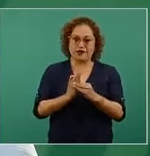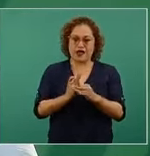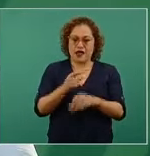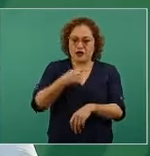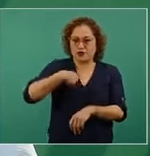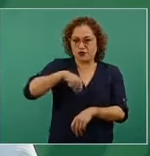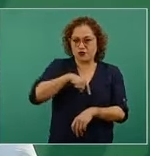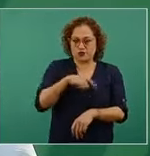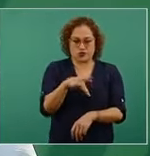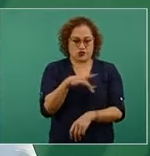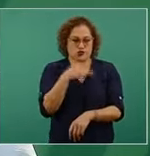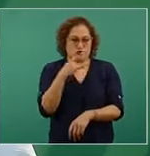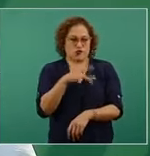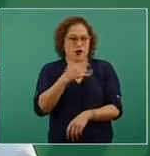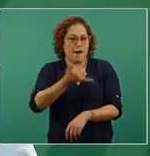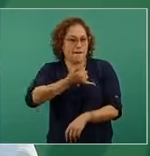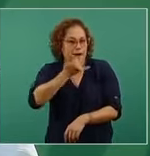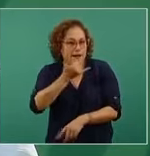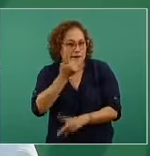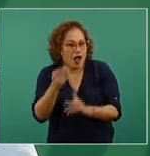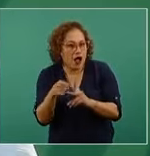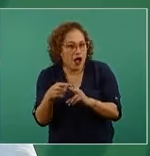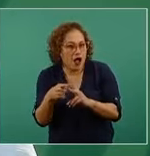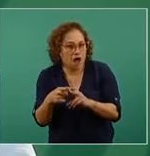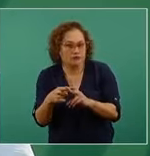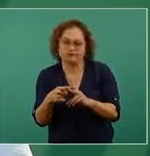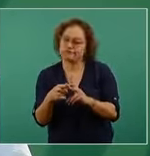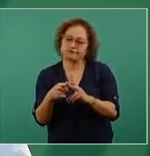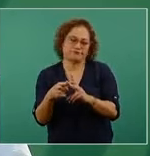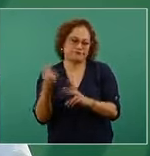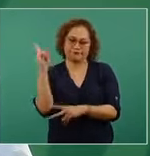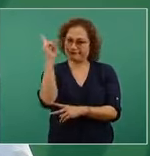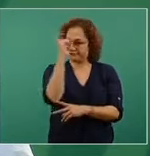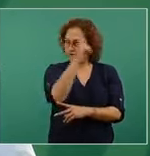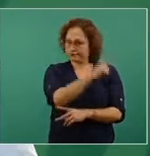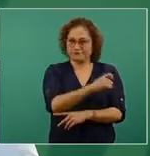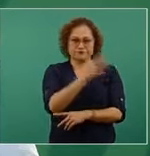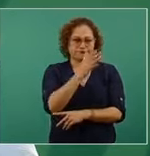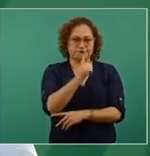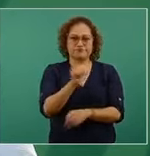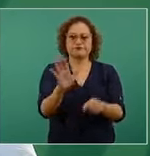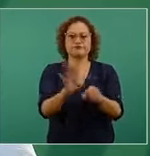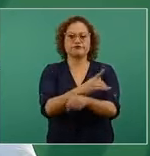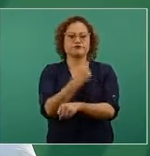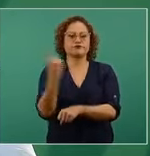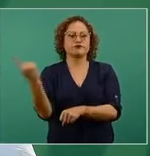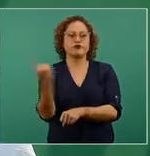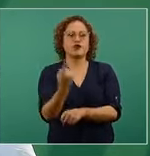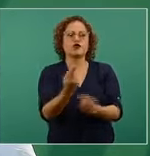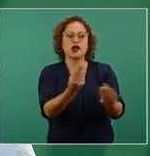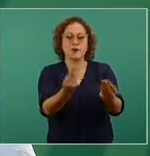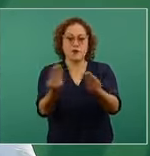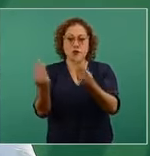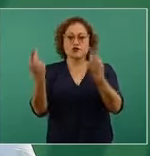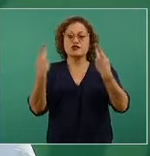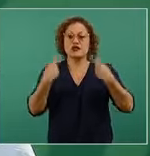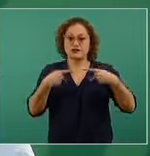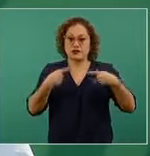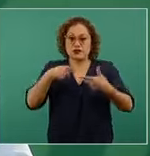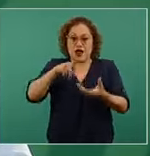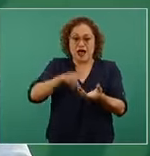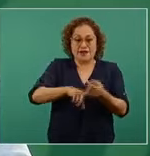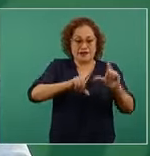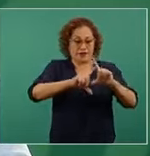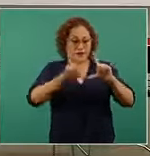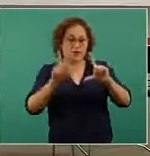en este momento pues realmente es un poco complejo porque tenemos a mucha población vulnerable aún dentro del país no